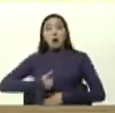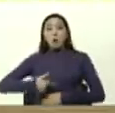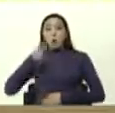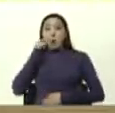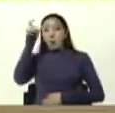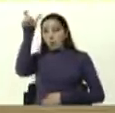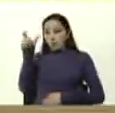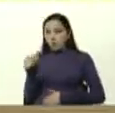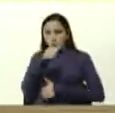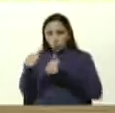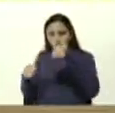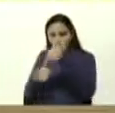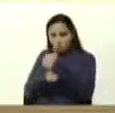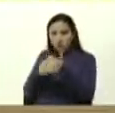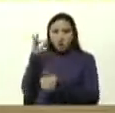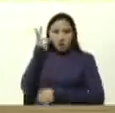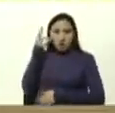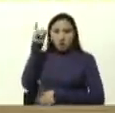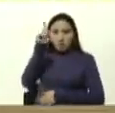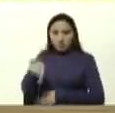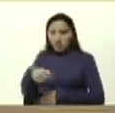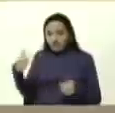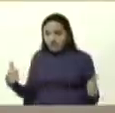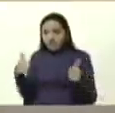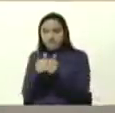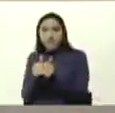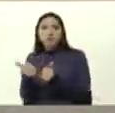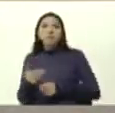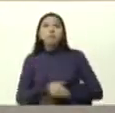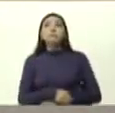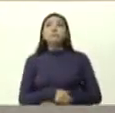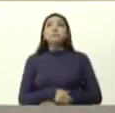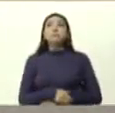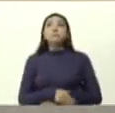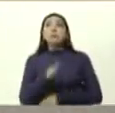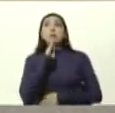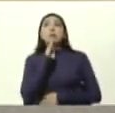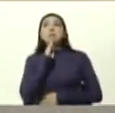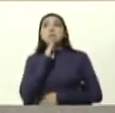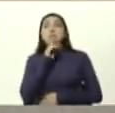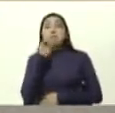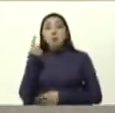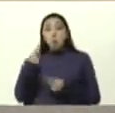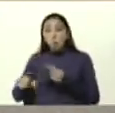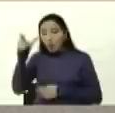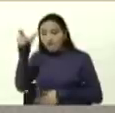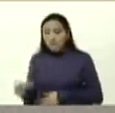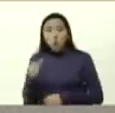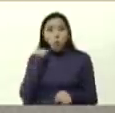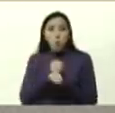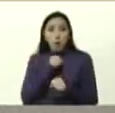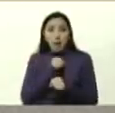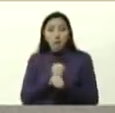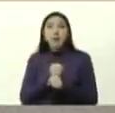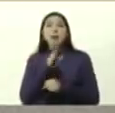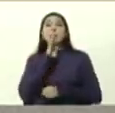su vicepresidenta, el superintendente de banca, y están también aquí